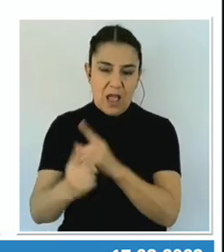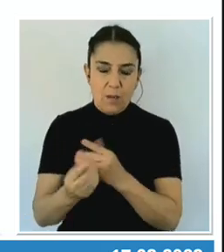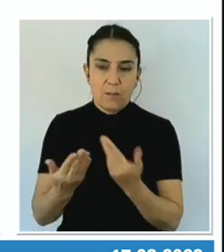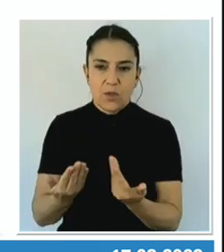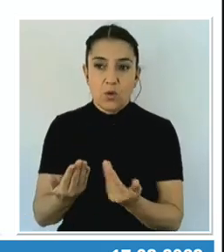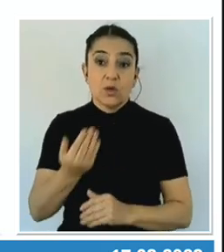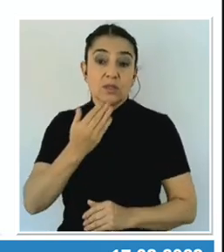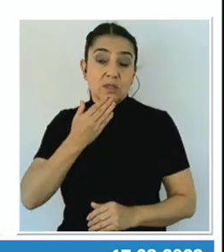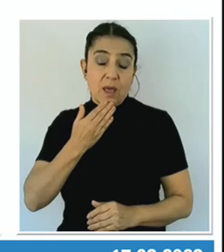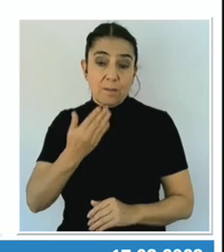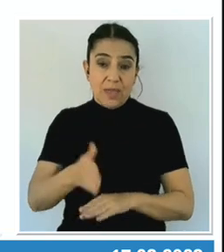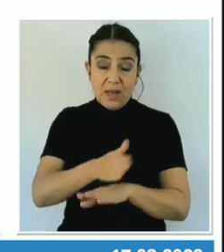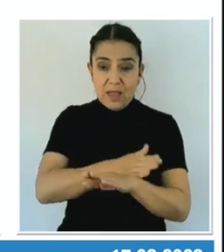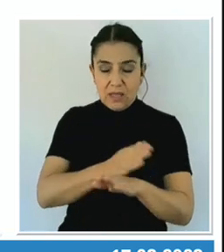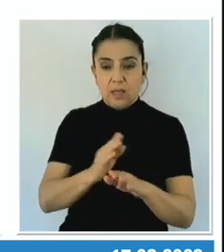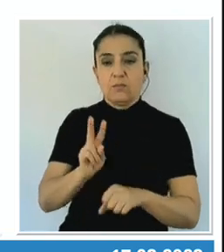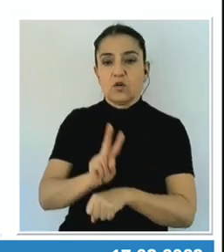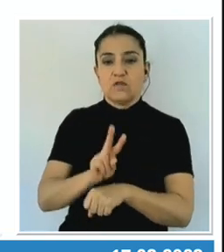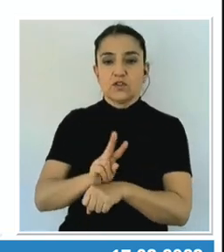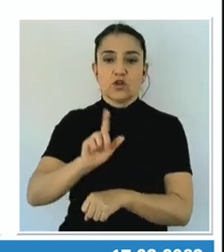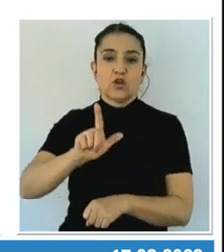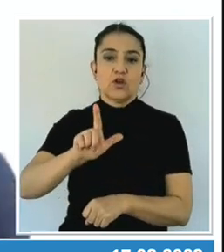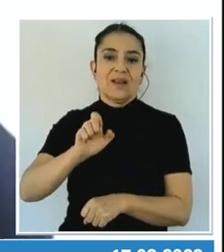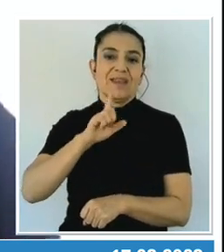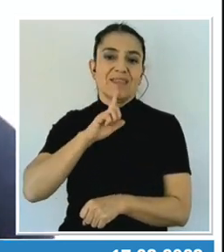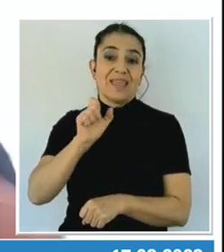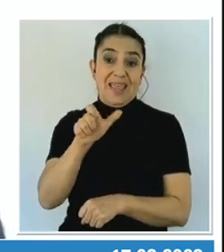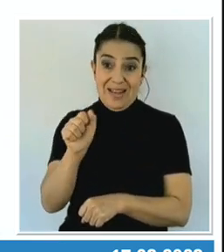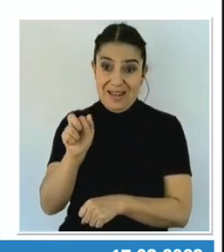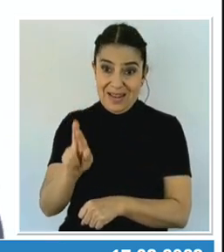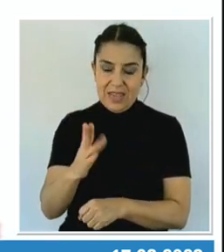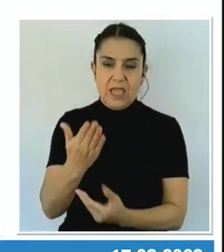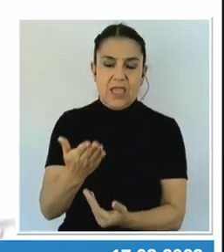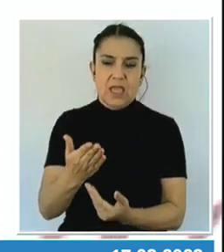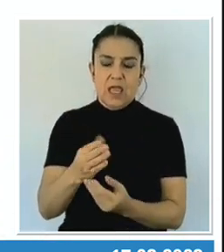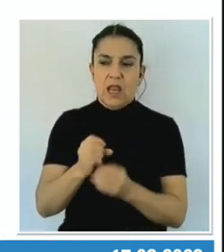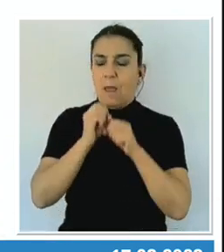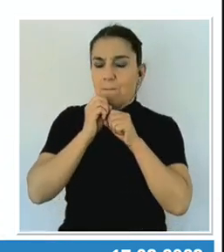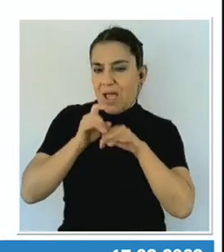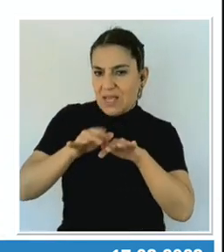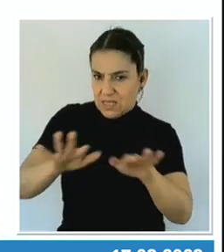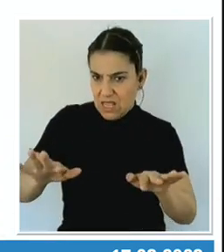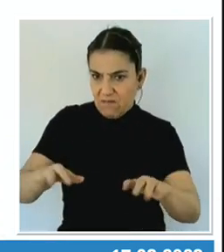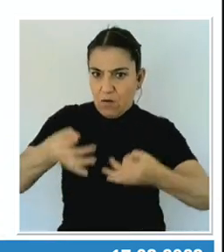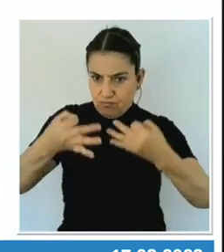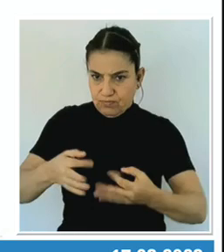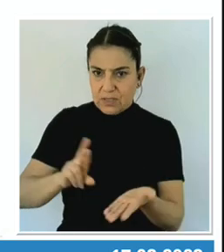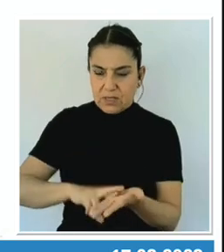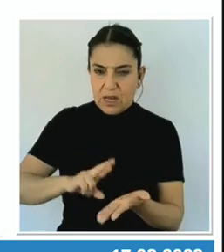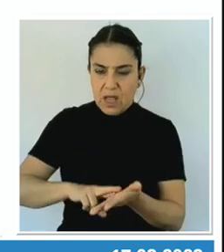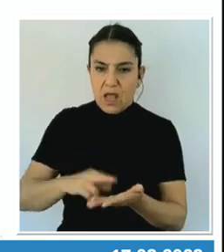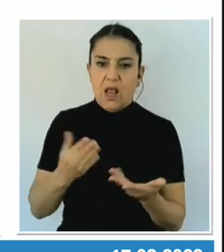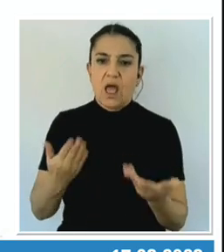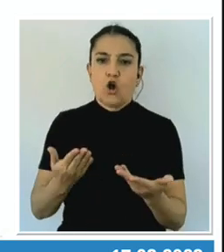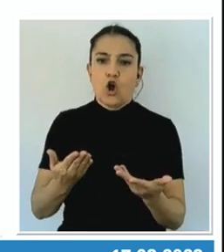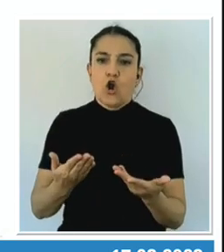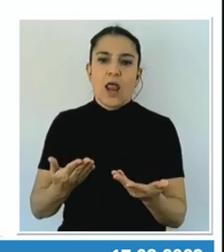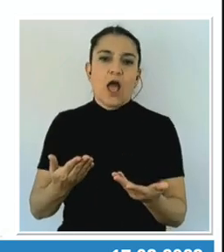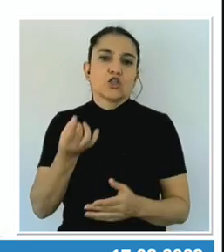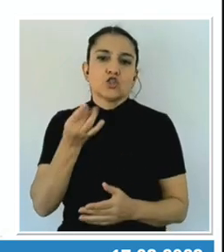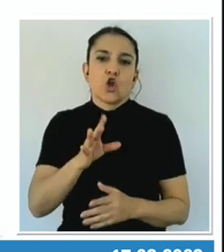profesor Letelier, su tendencia expansiva es un hecho, ¿no? Hasta ahora estoy describiendo simplemente lo que